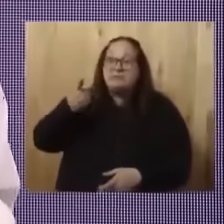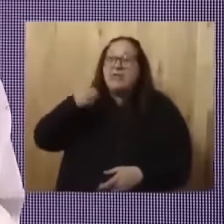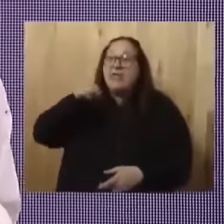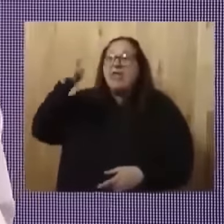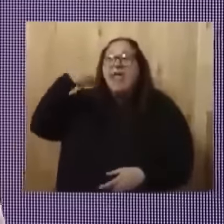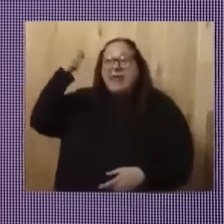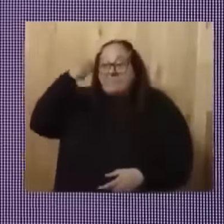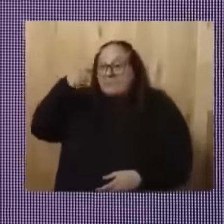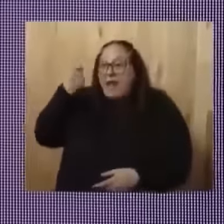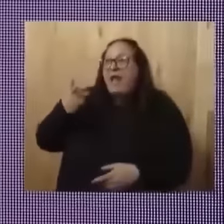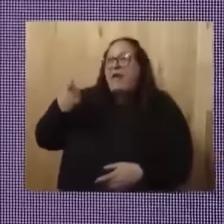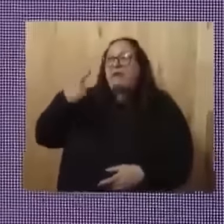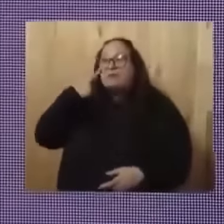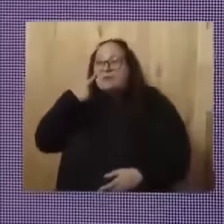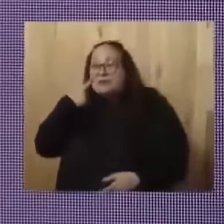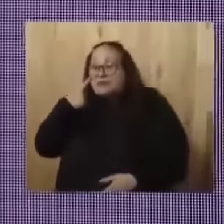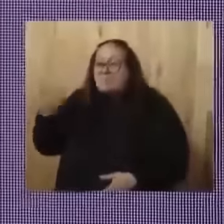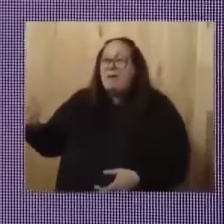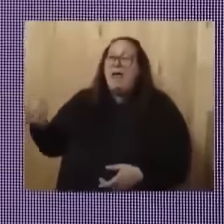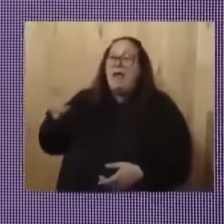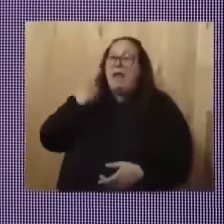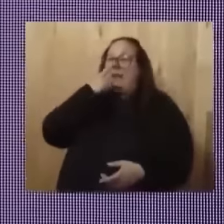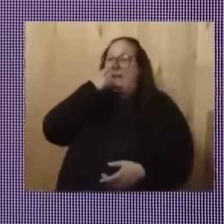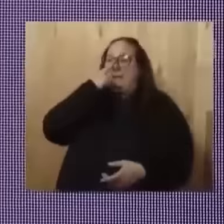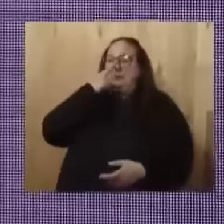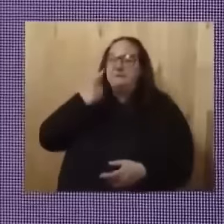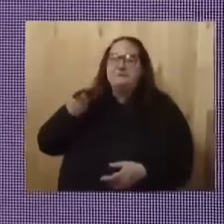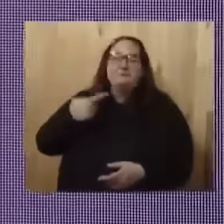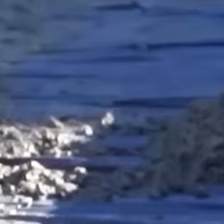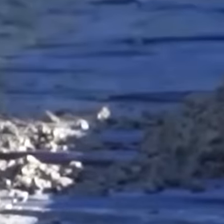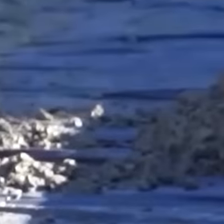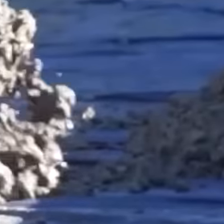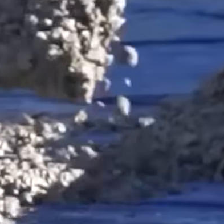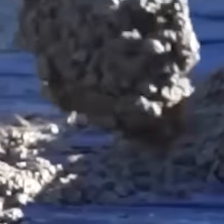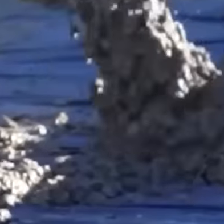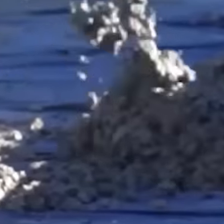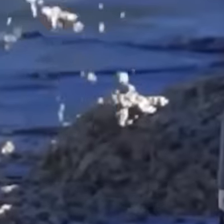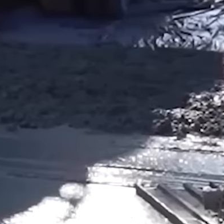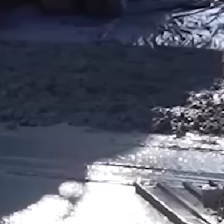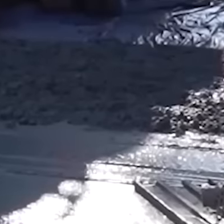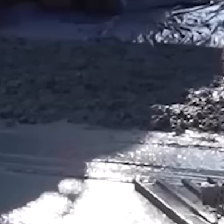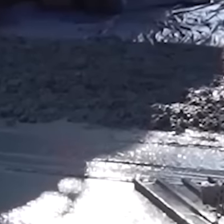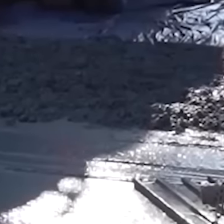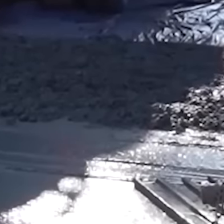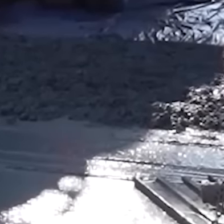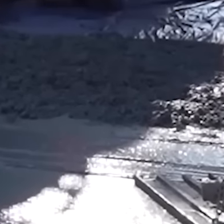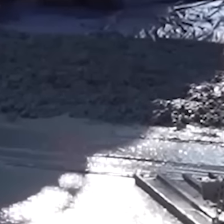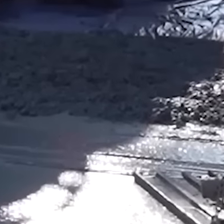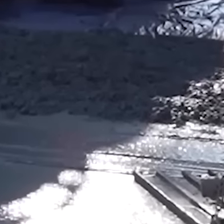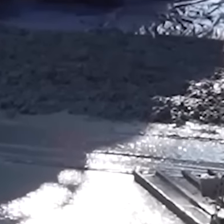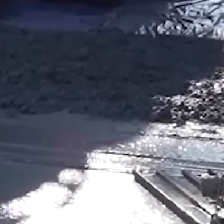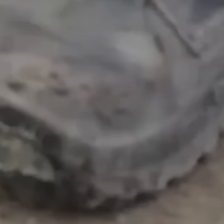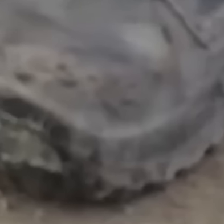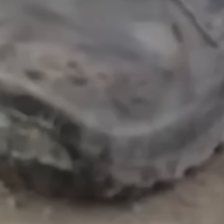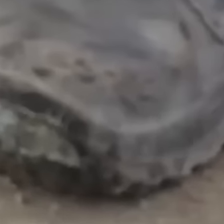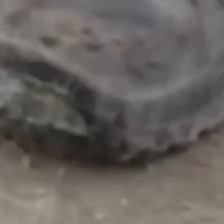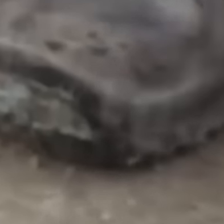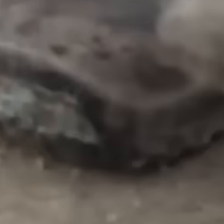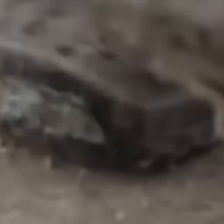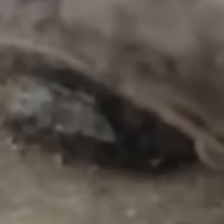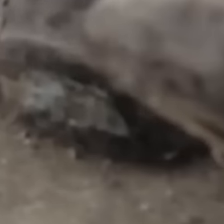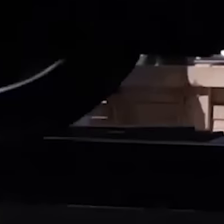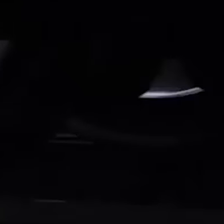por las obras de conexión en nuestros barrios, por los nuevos pavimentos. Vamos con